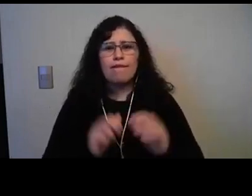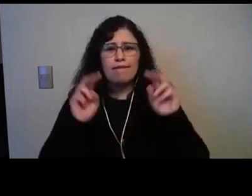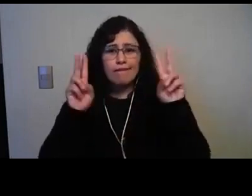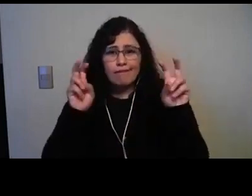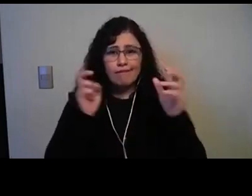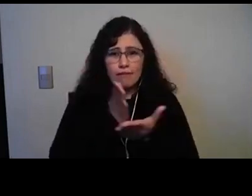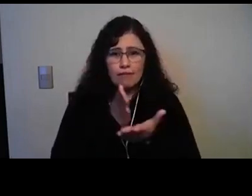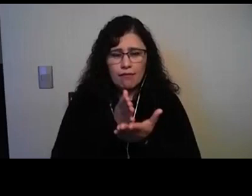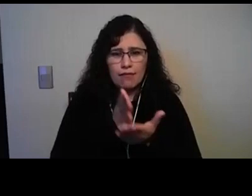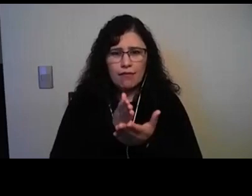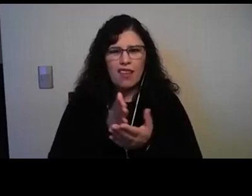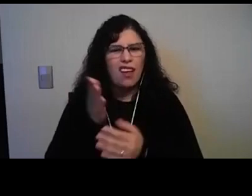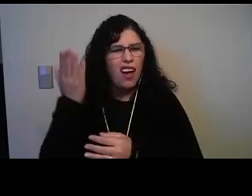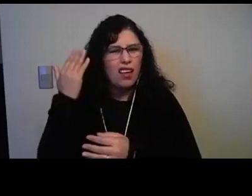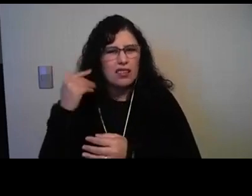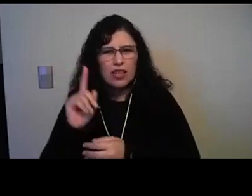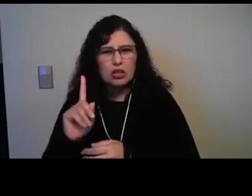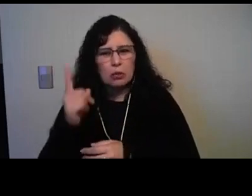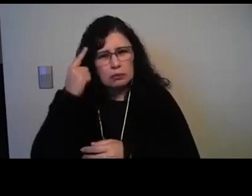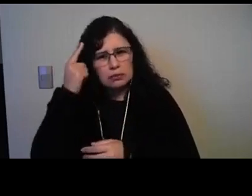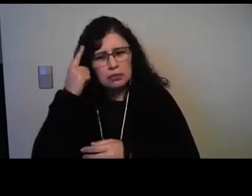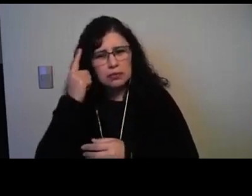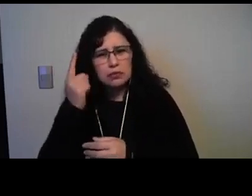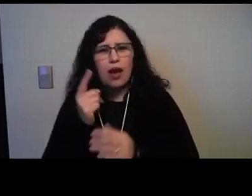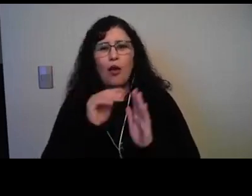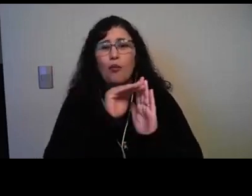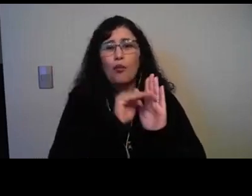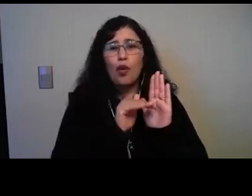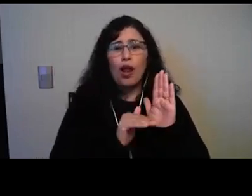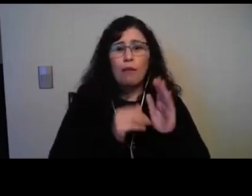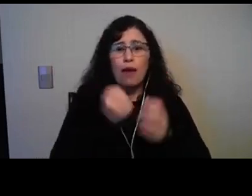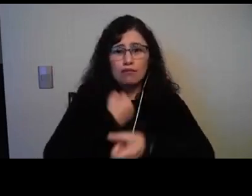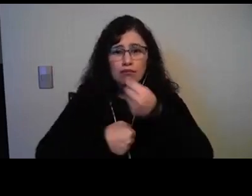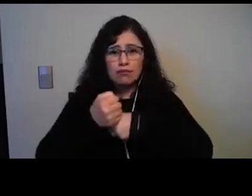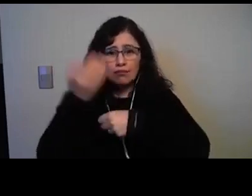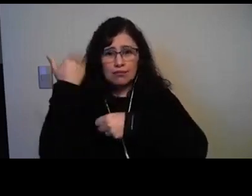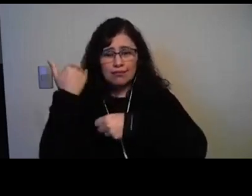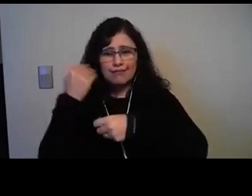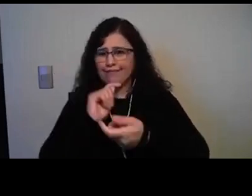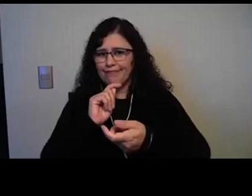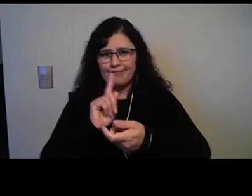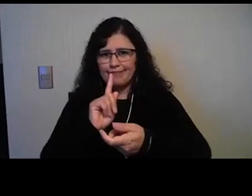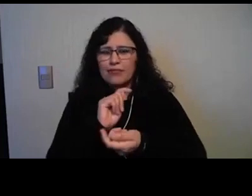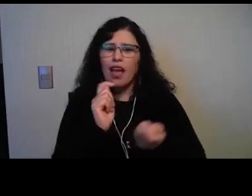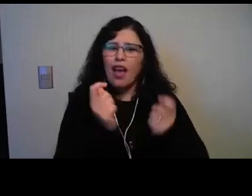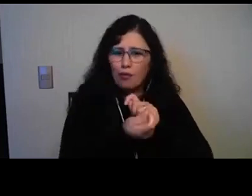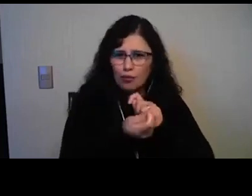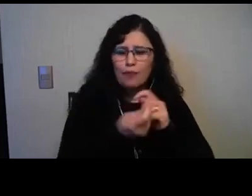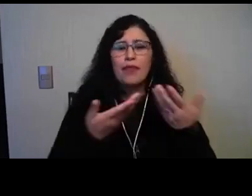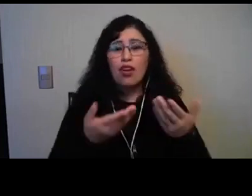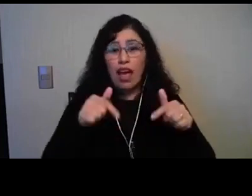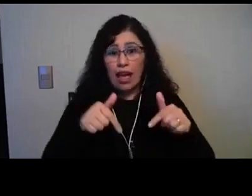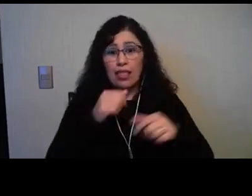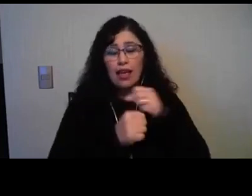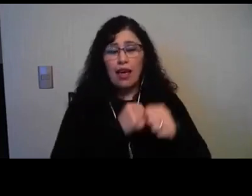no estaba considerada en el programa del año pasado, ya, y que dentro de las modificaciones que se hizo